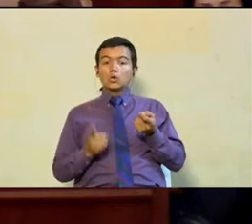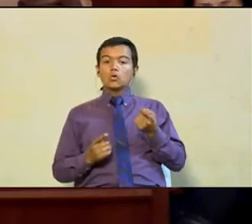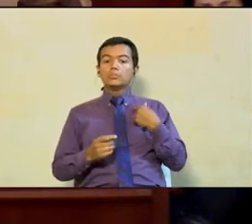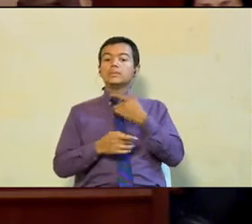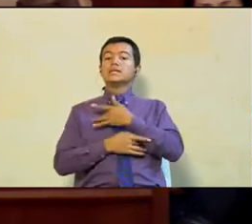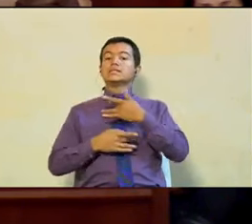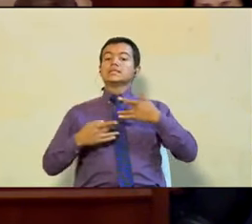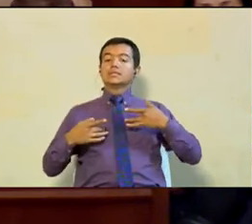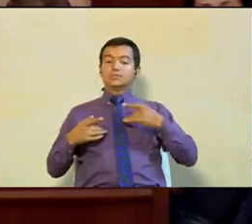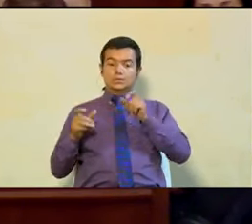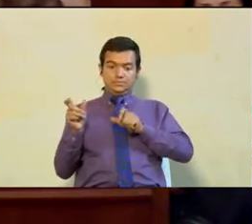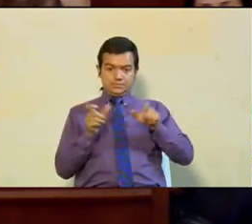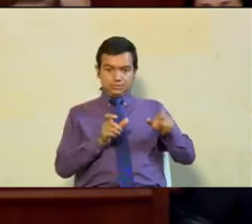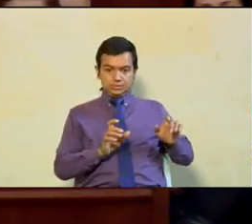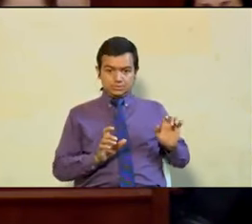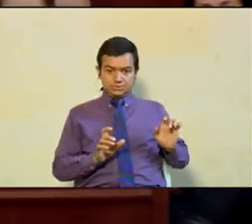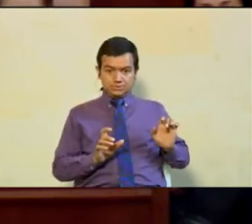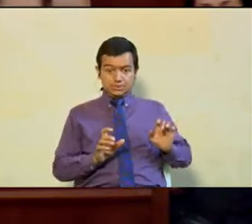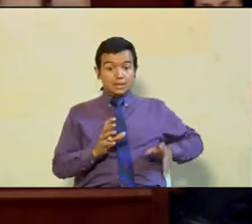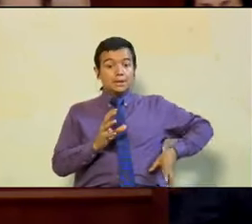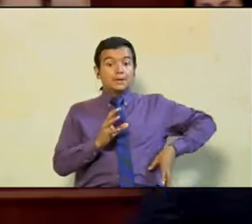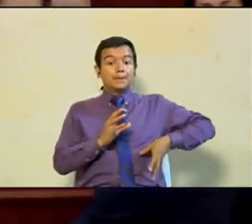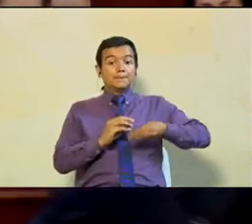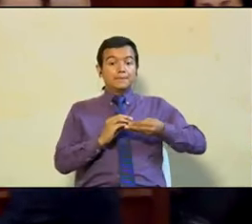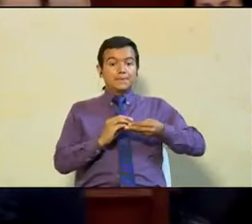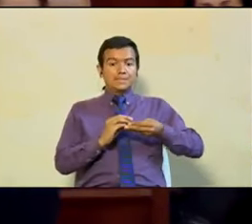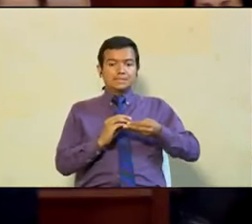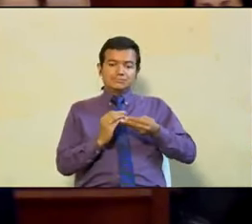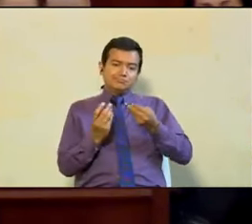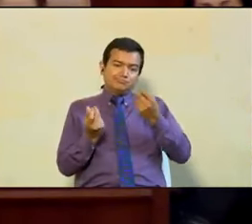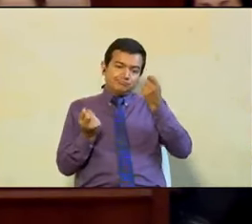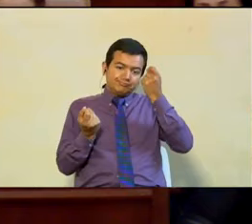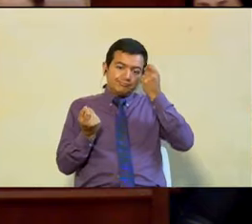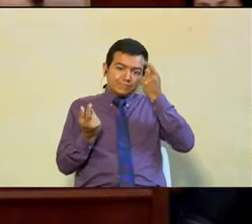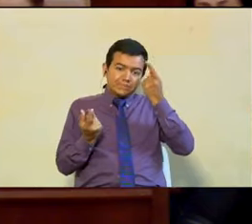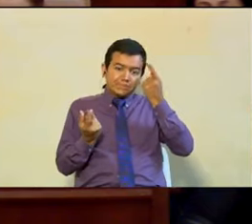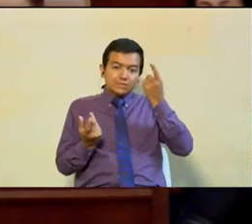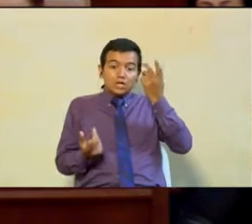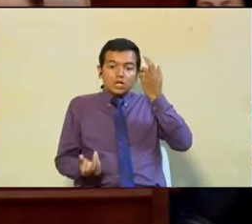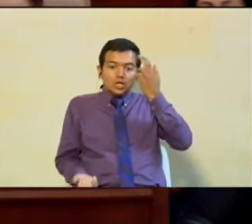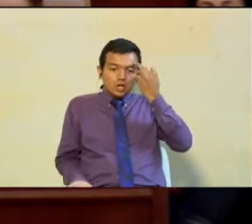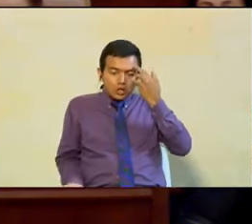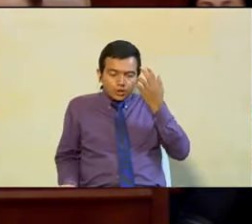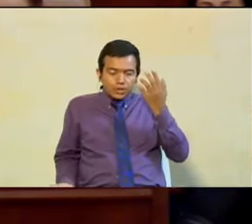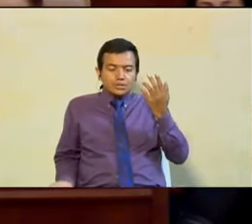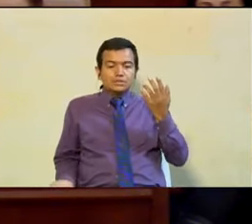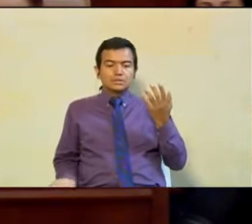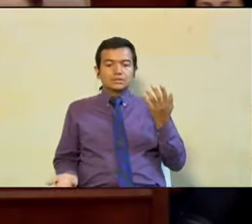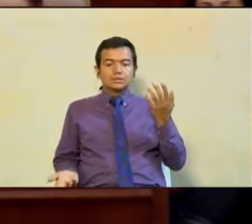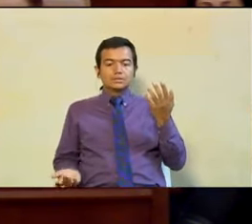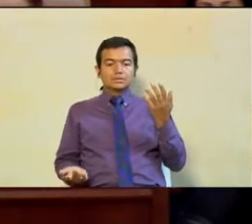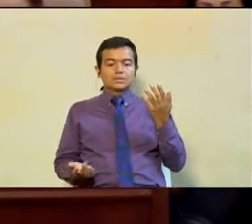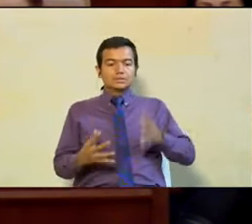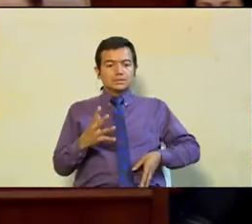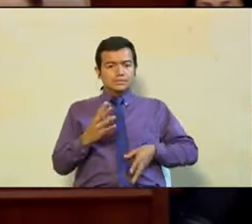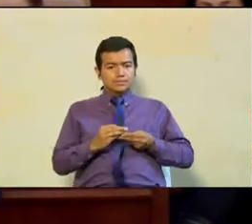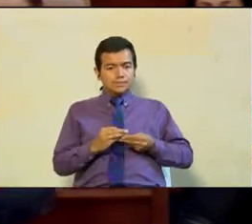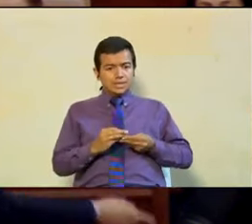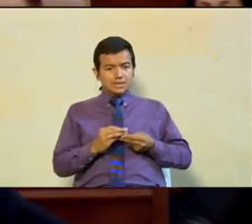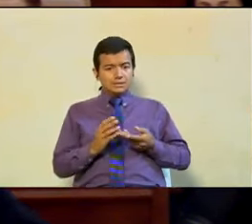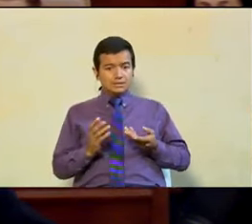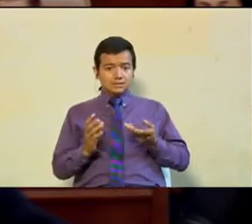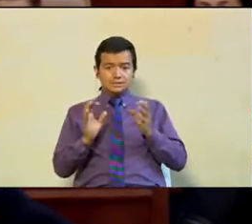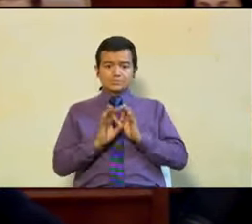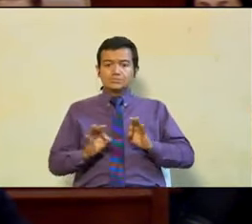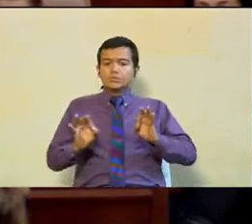la gente y además es comprensible es muy entendible y no requiere sino de